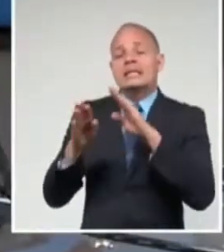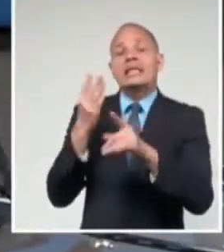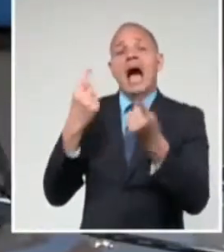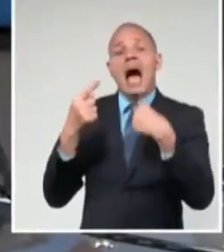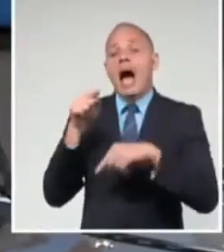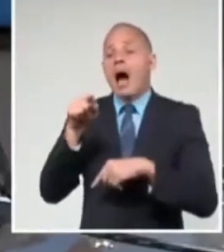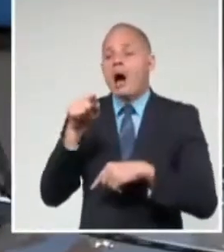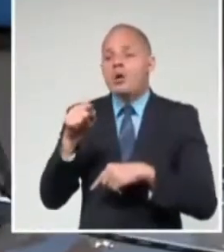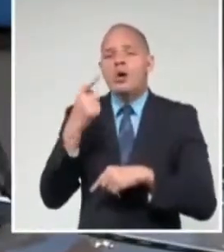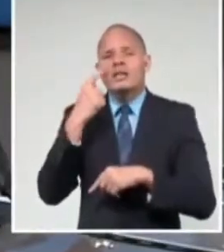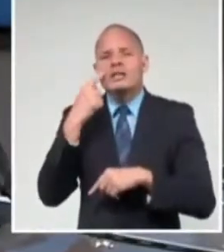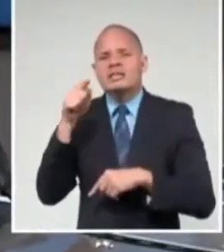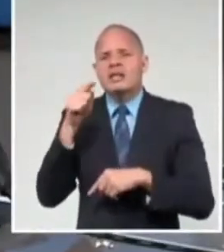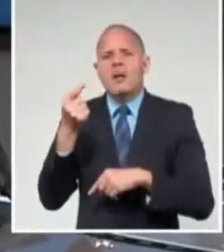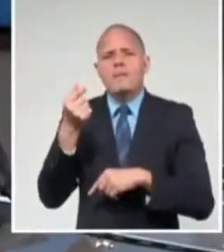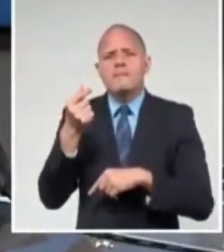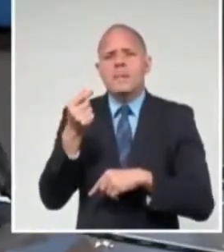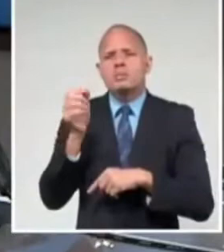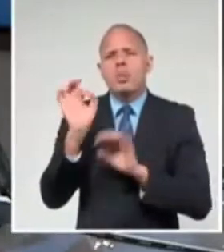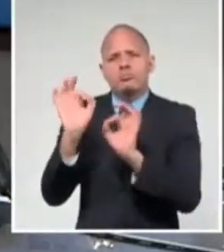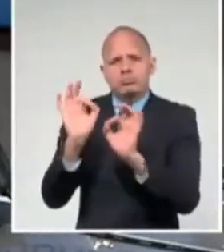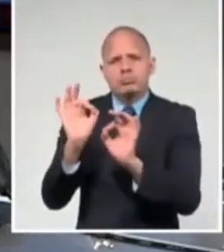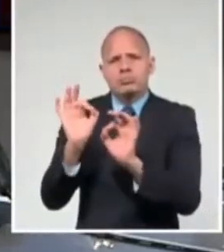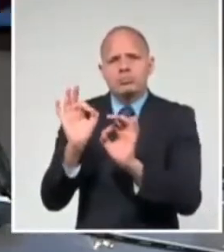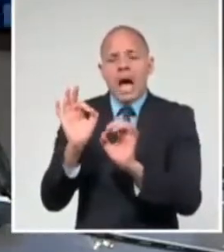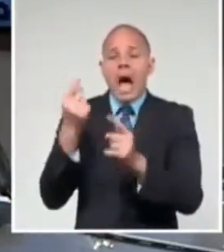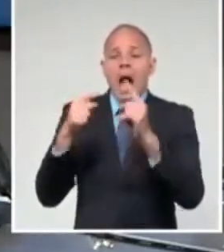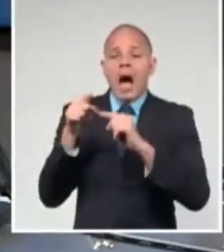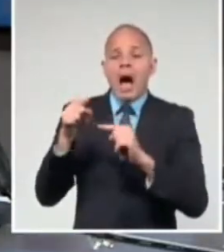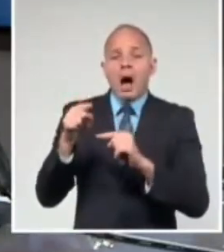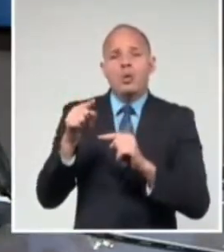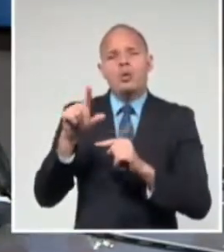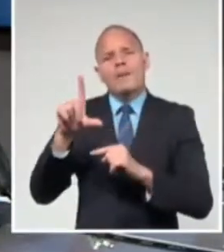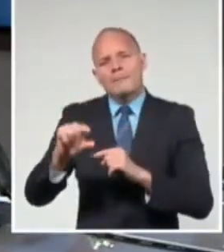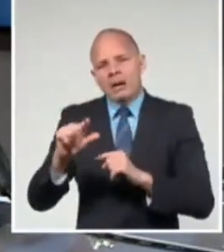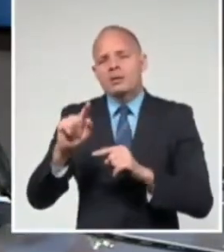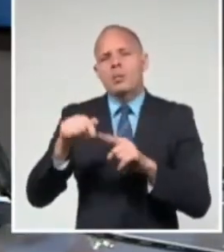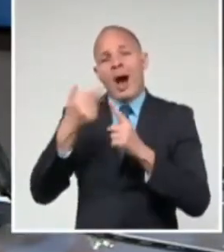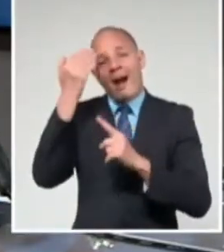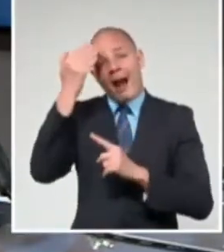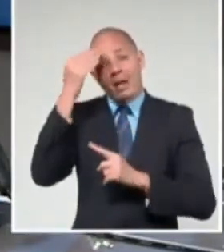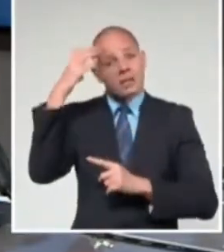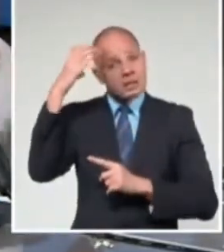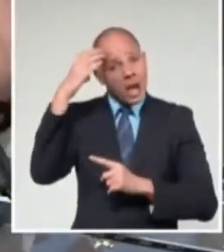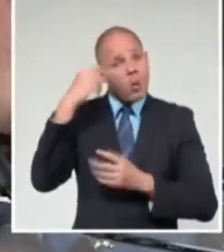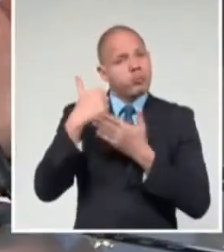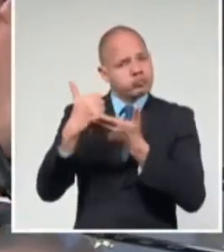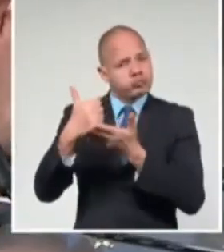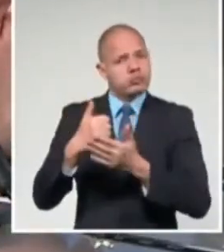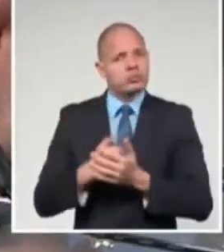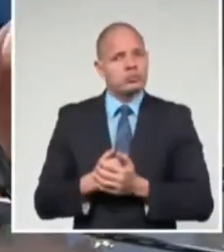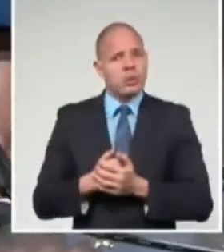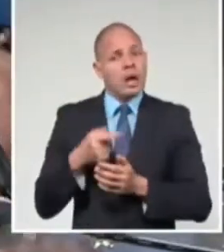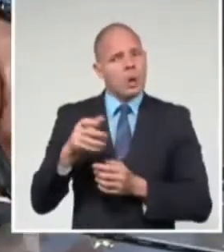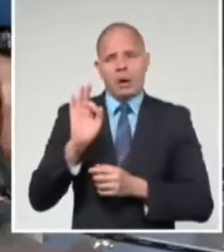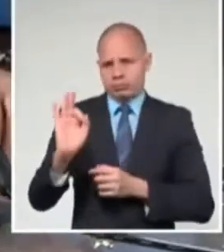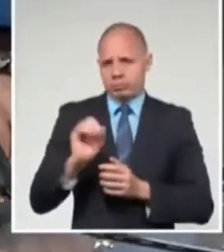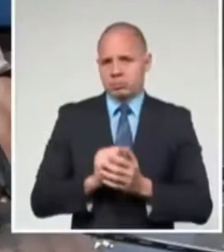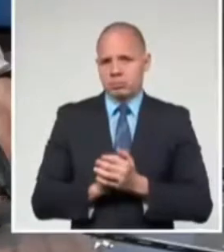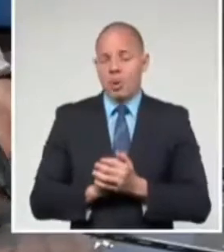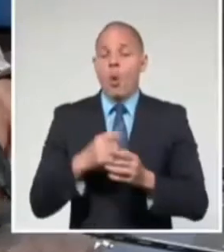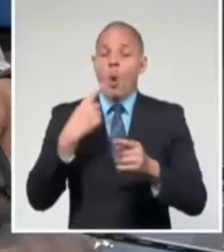vas a mantener subsidio, pero no subsidio total, porque de alguna manera van a subir un poco. Y hay otro que se liberan los